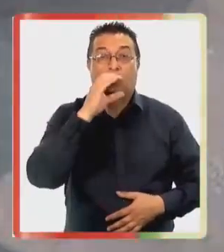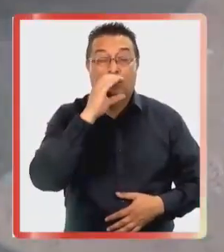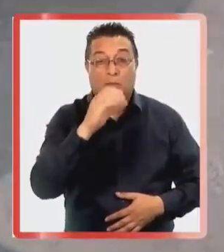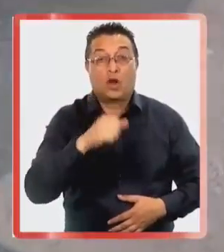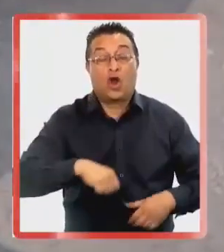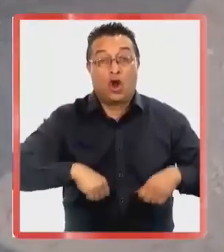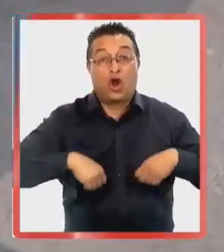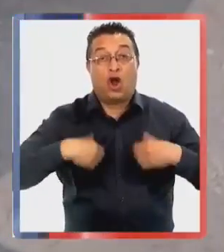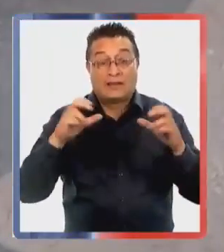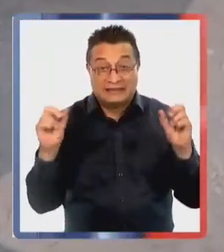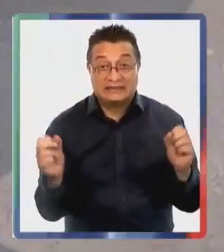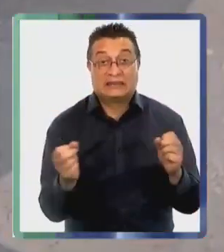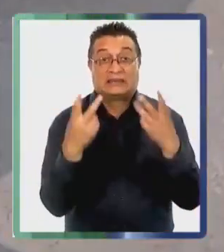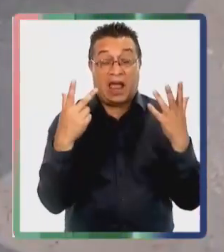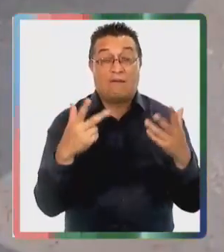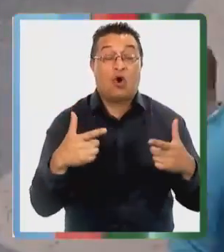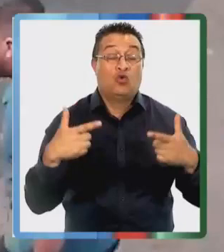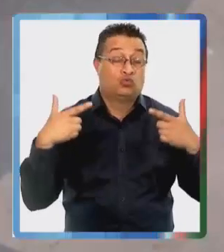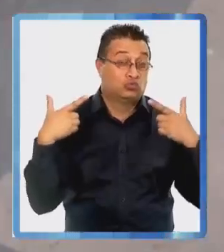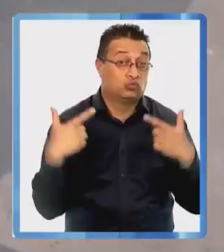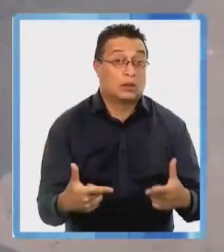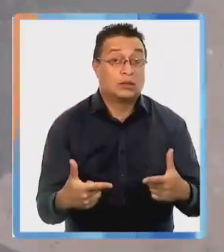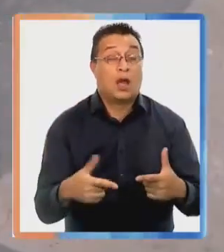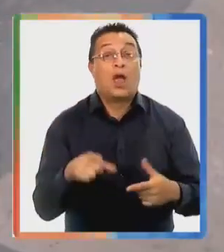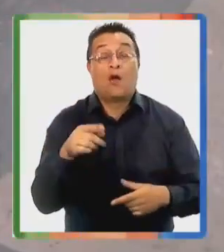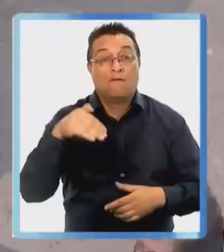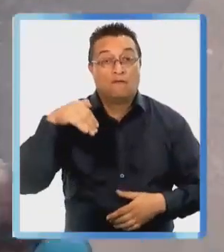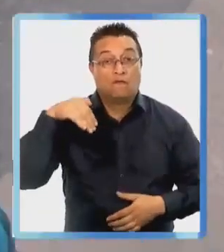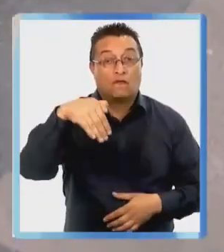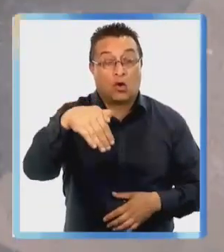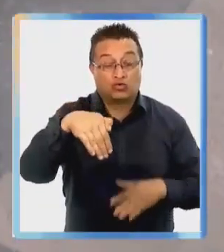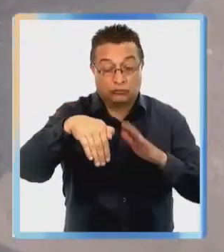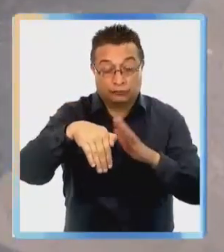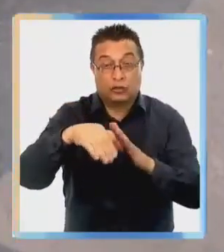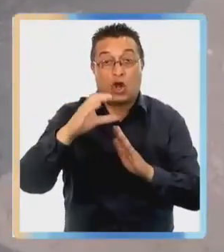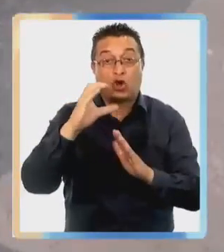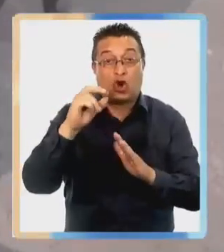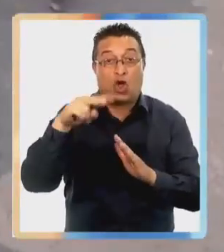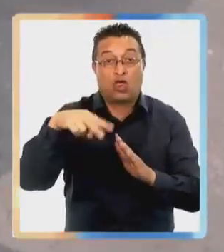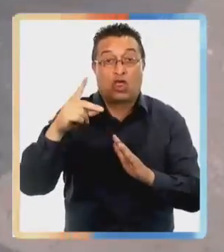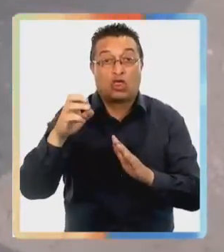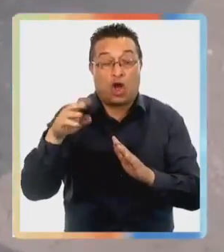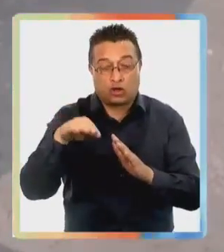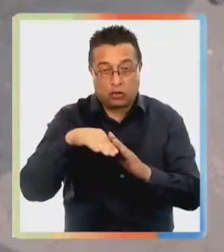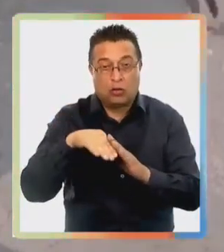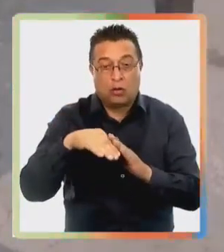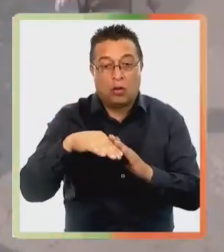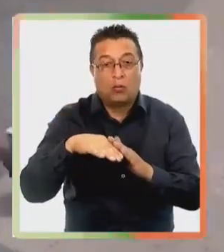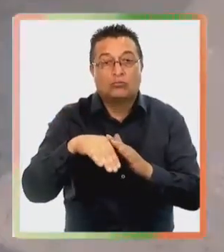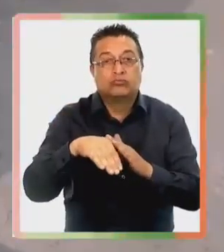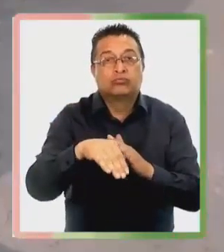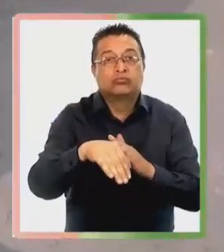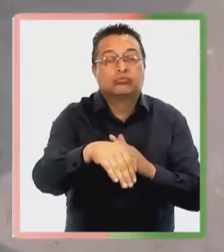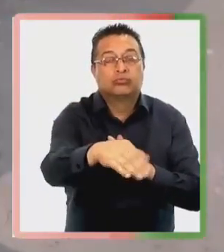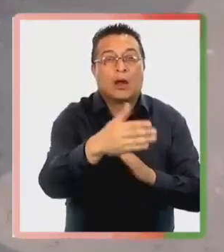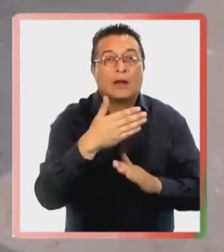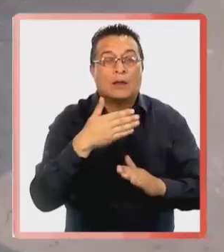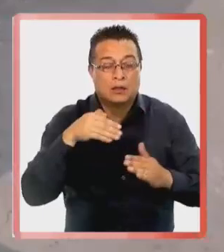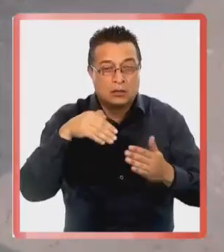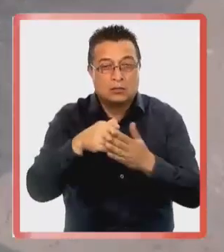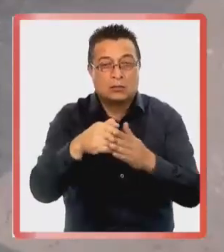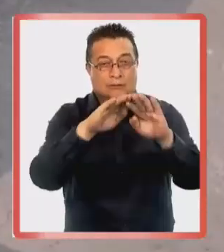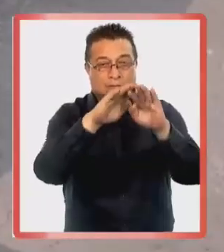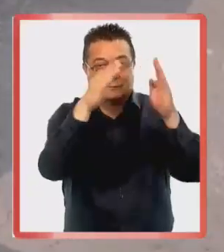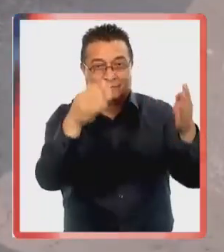línea Cóndor comenzara a avanzar yendo de lleno contra una garita en la que tres personas descansaban. Dos de ellos lograron